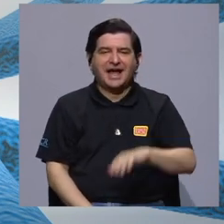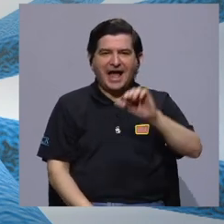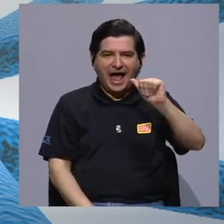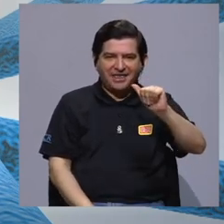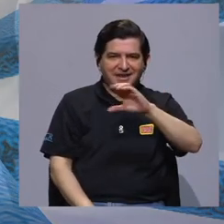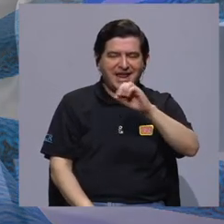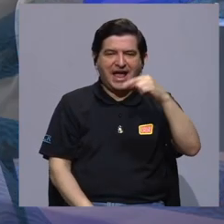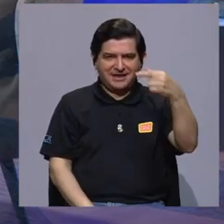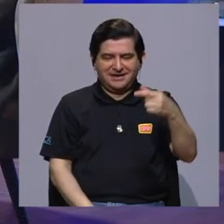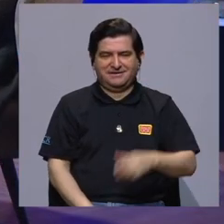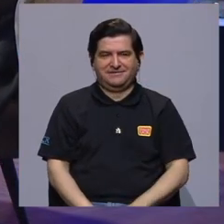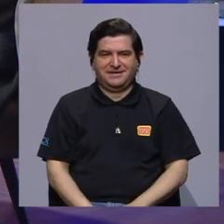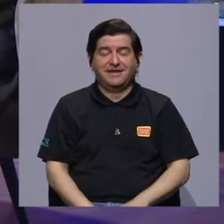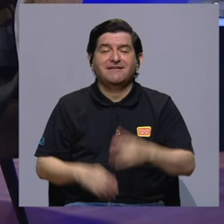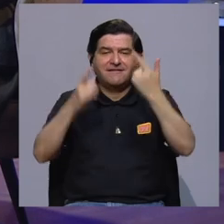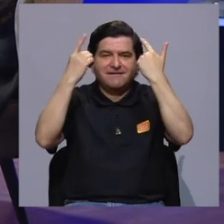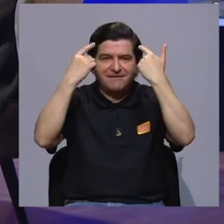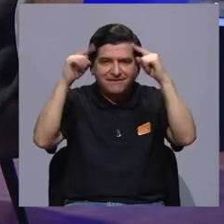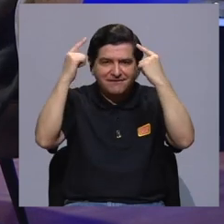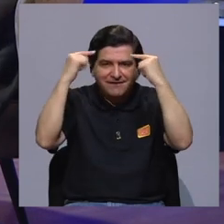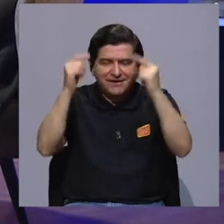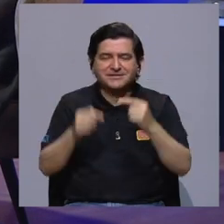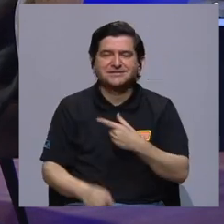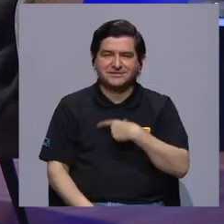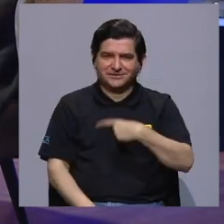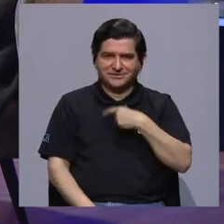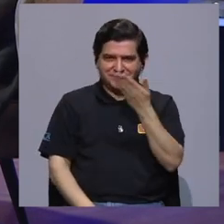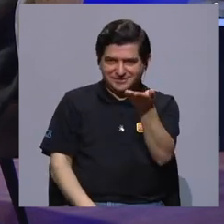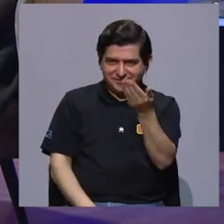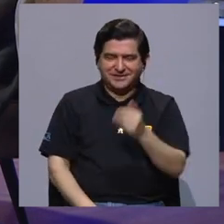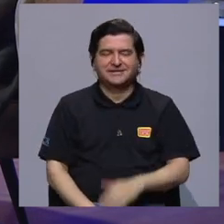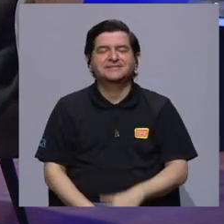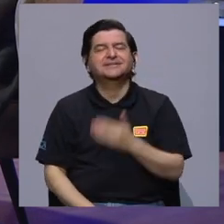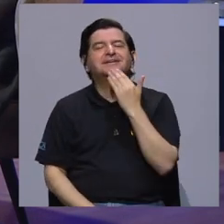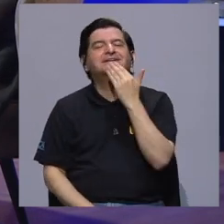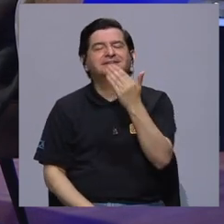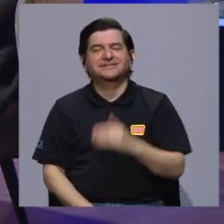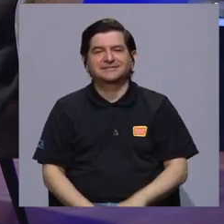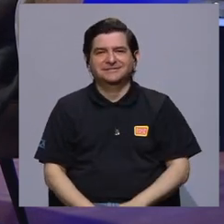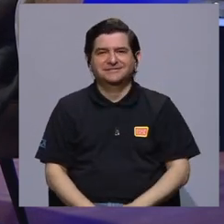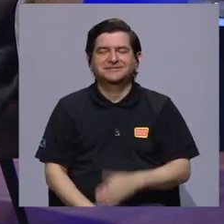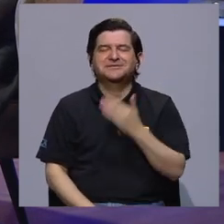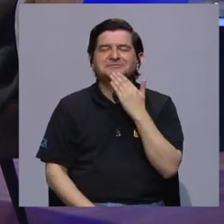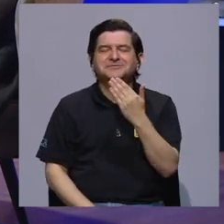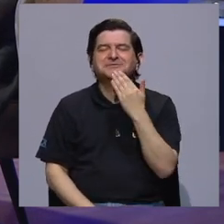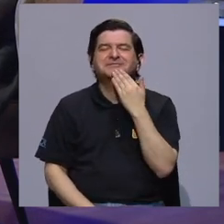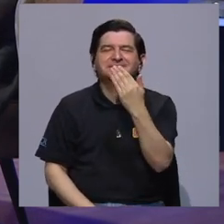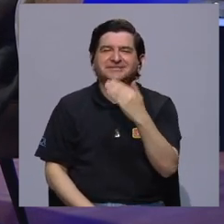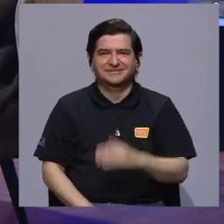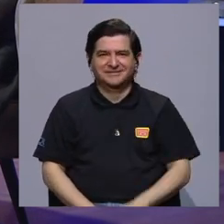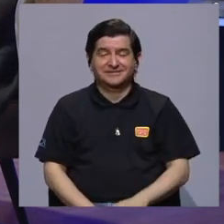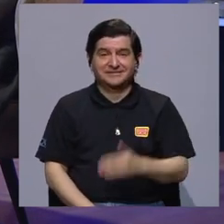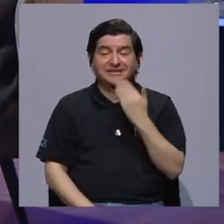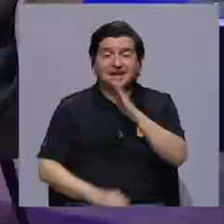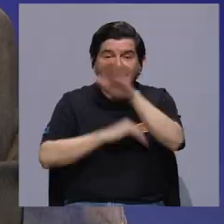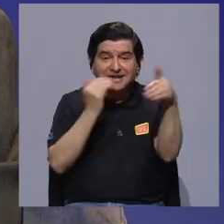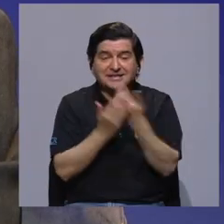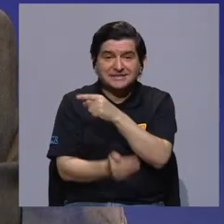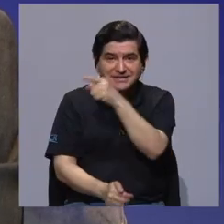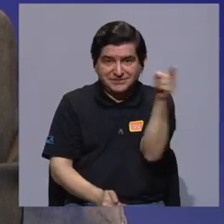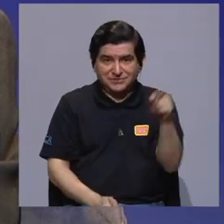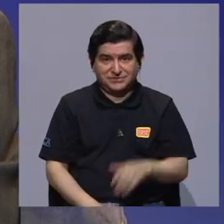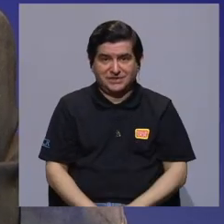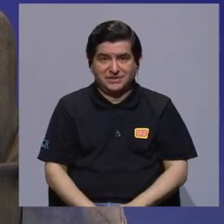gracias, Adrián y Gabriel, y más éxitos. Gracias. Muchas gracias.